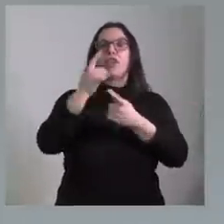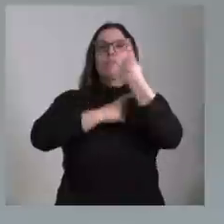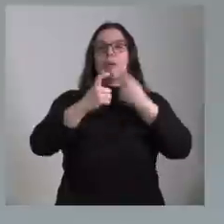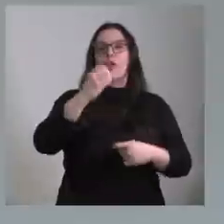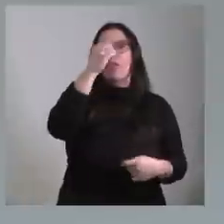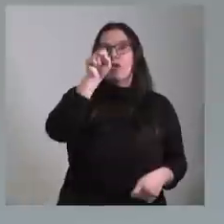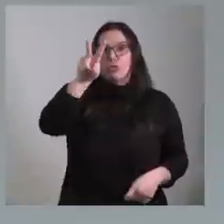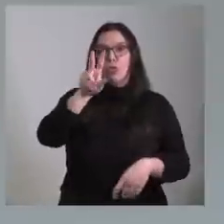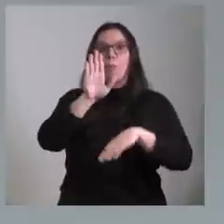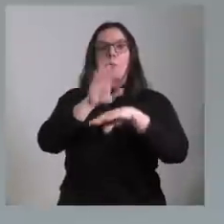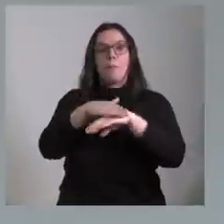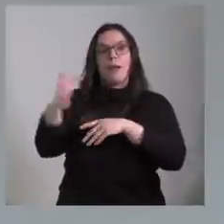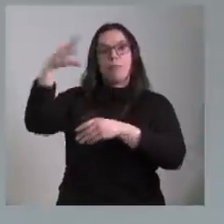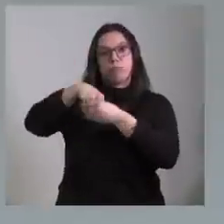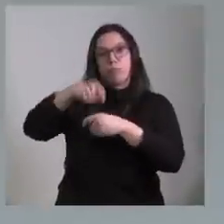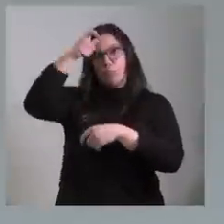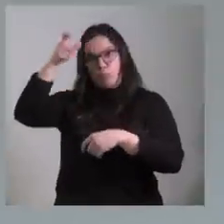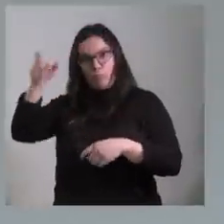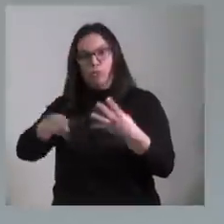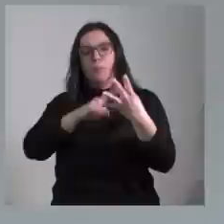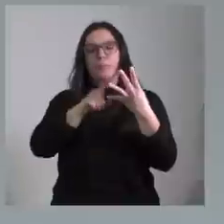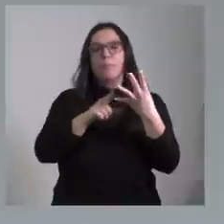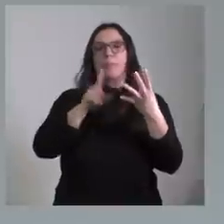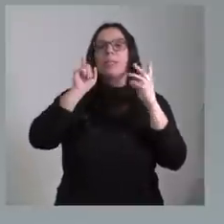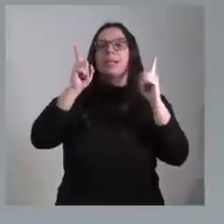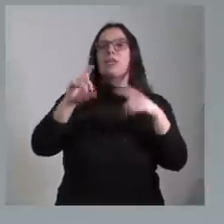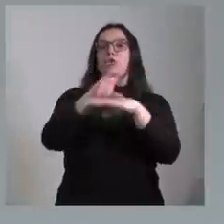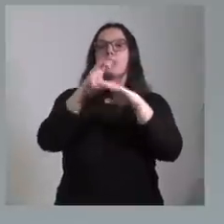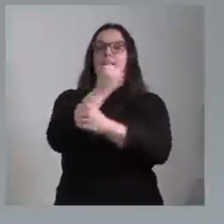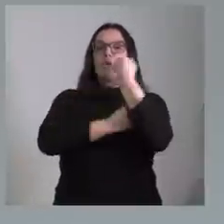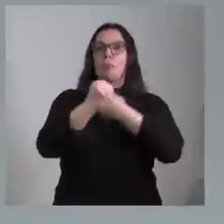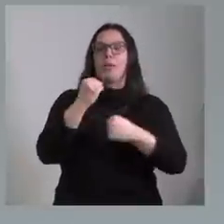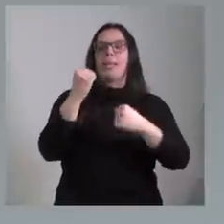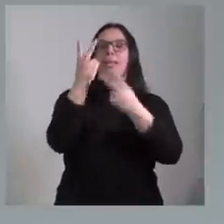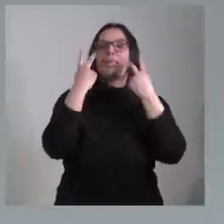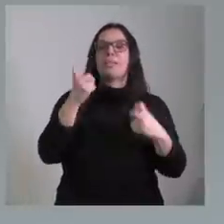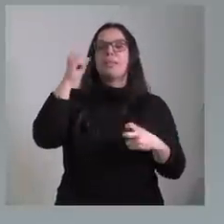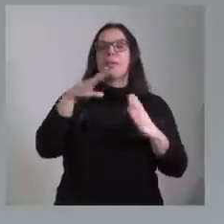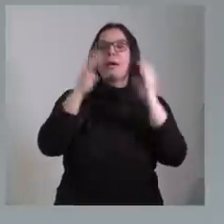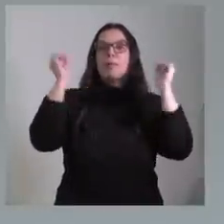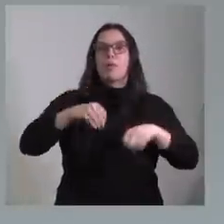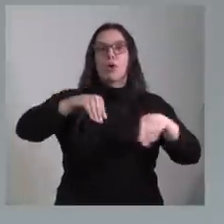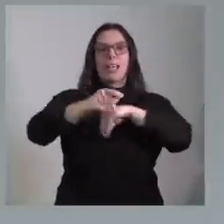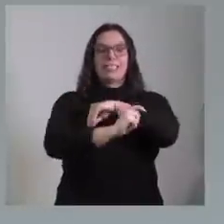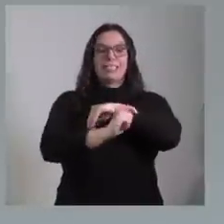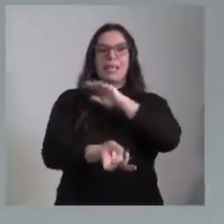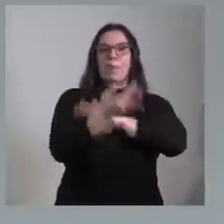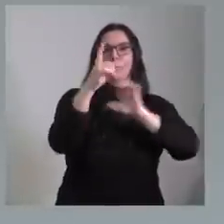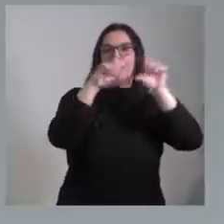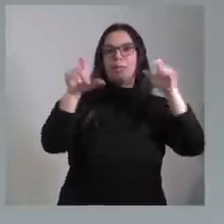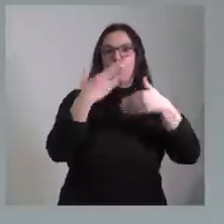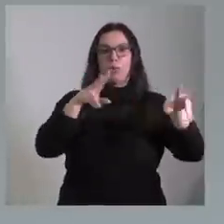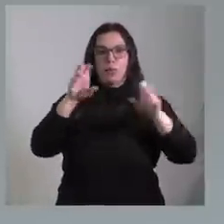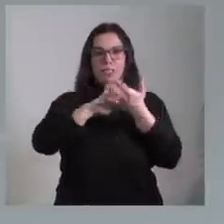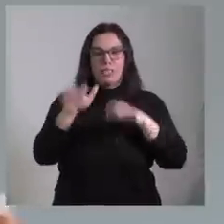a la información en el medio rural en el caso de la consejería de economía de Hacienda La aprobación de la estrategia de emprendimiento e Innovación de Castilla y león